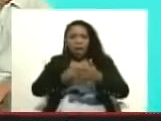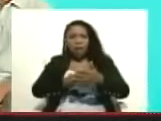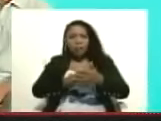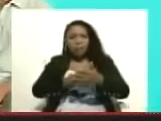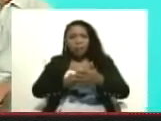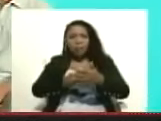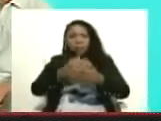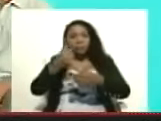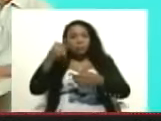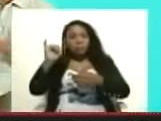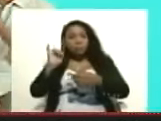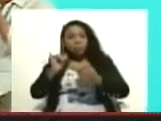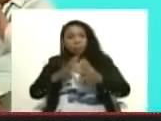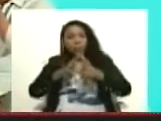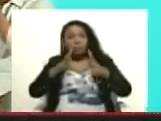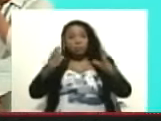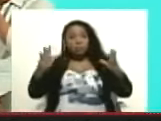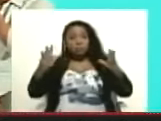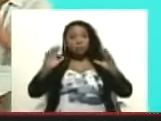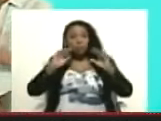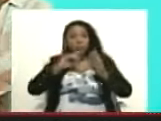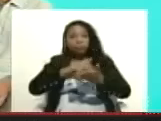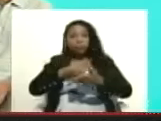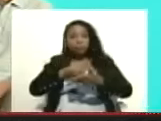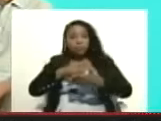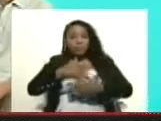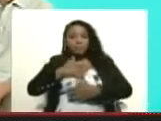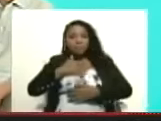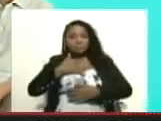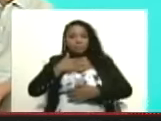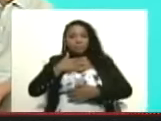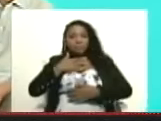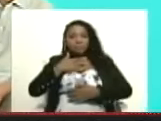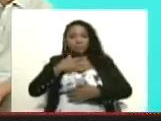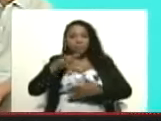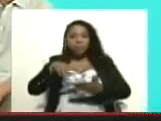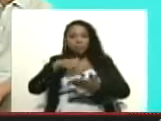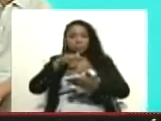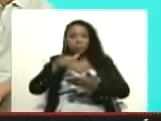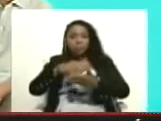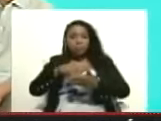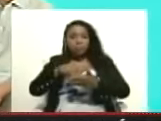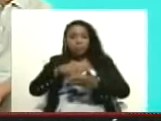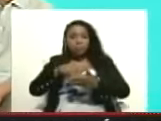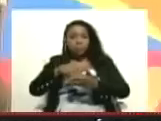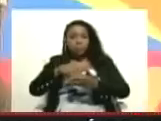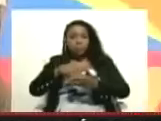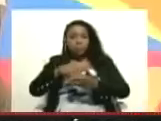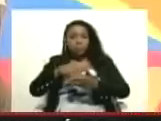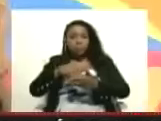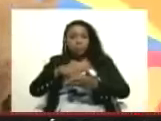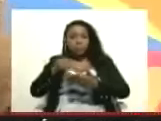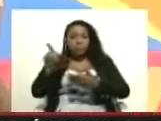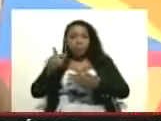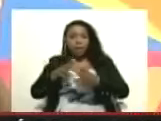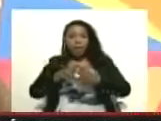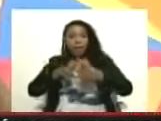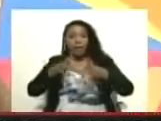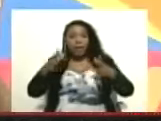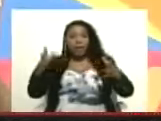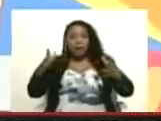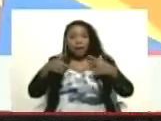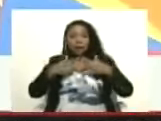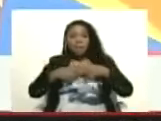lleva a una gran convocatoria de que el sentimiento nacional elevado de que la unidad nacional elevada es el gran paso es la gran